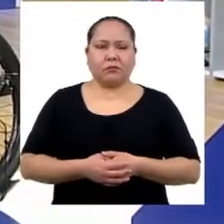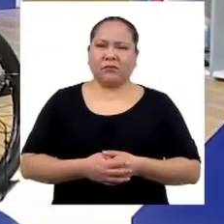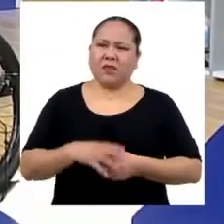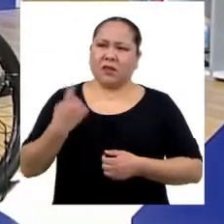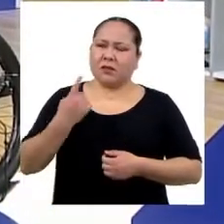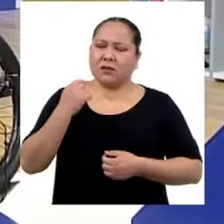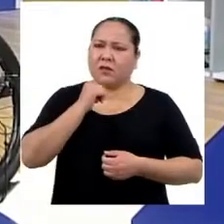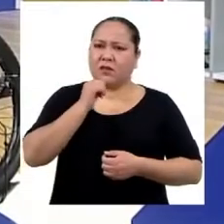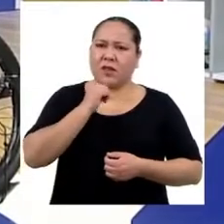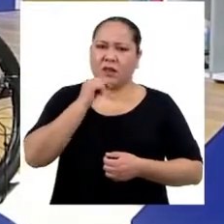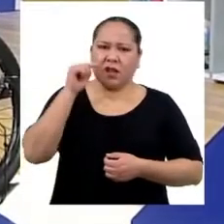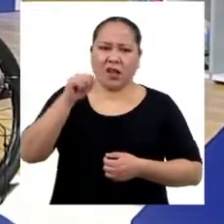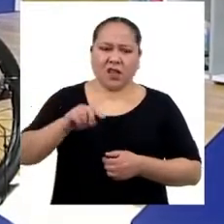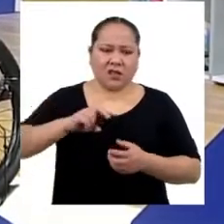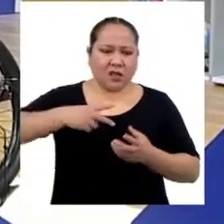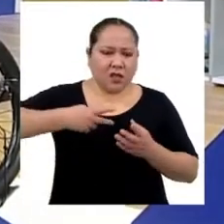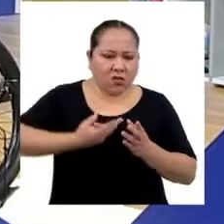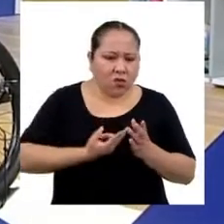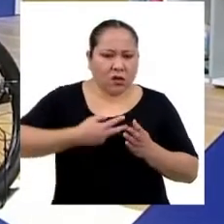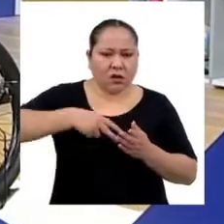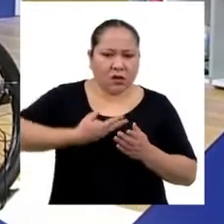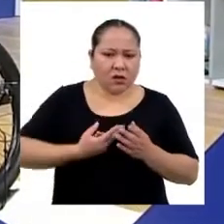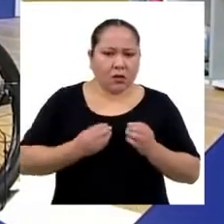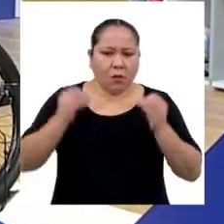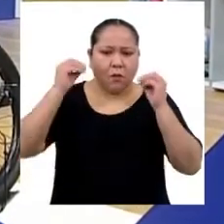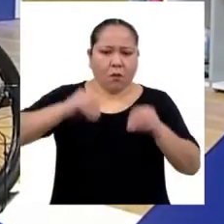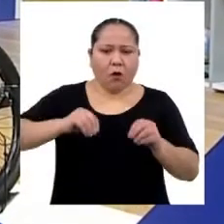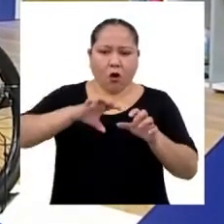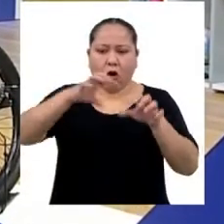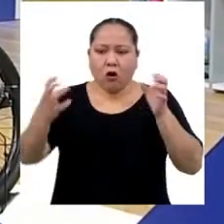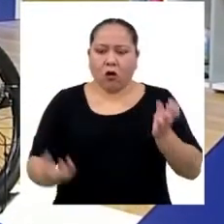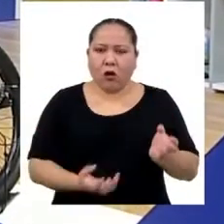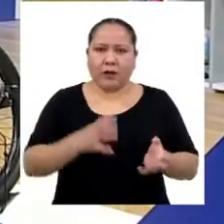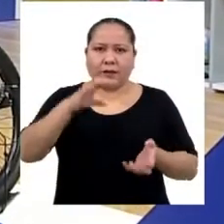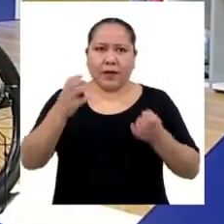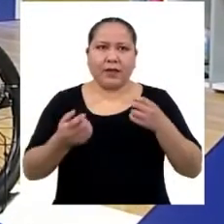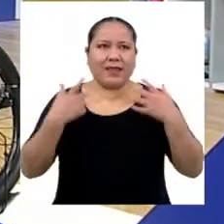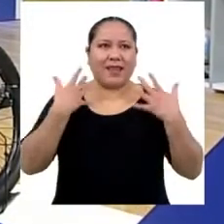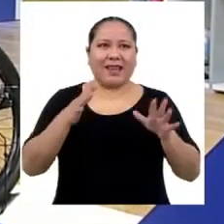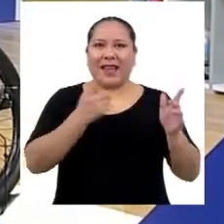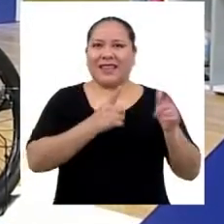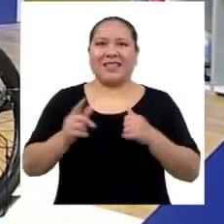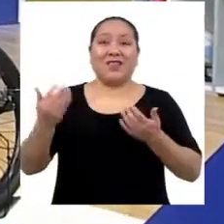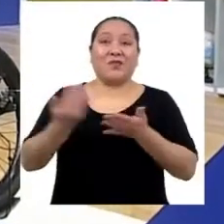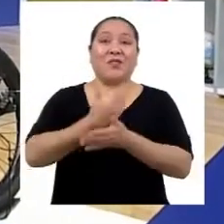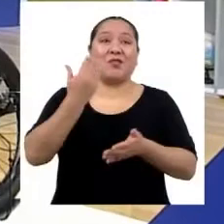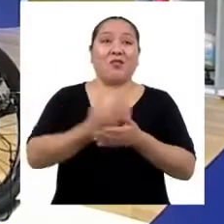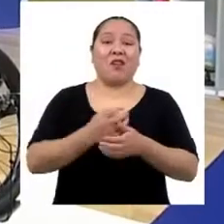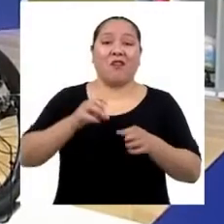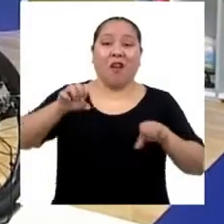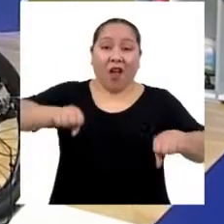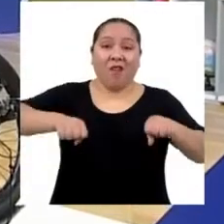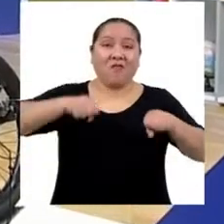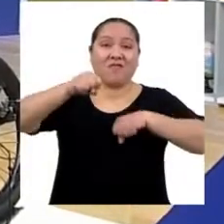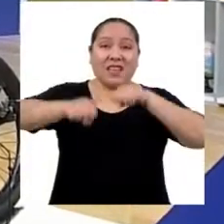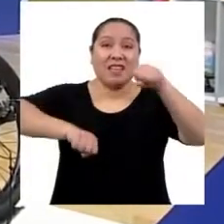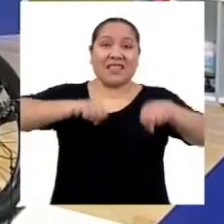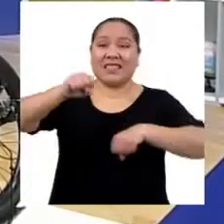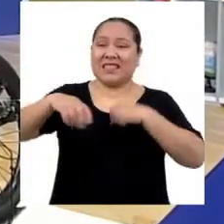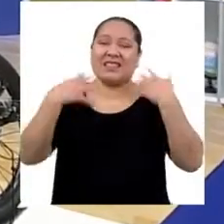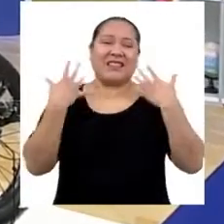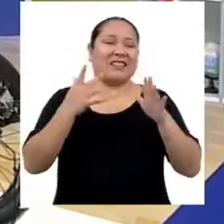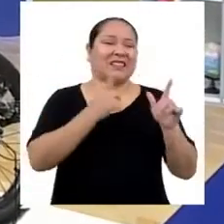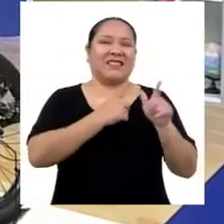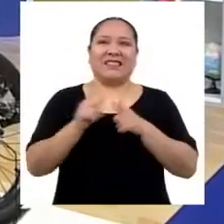Solo falta esa tuerca, pongo la llanta y listo. Mi nueva bici ya va a estar al